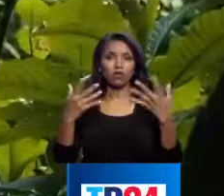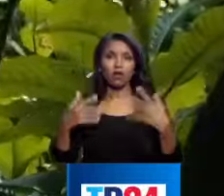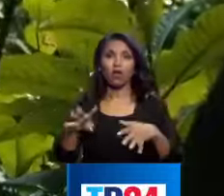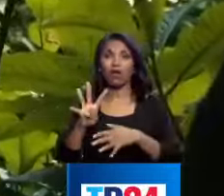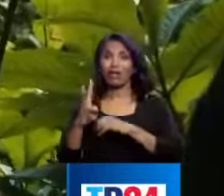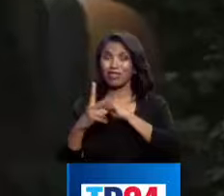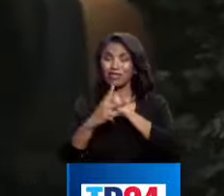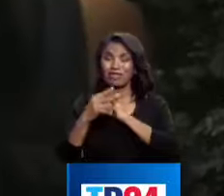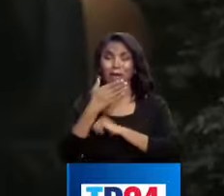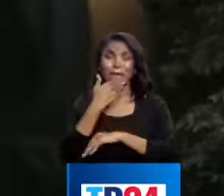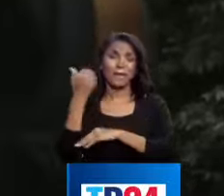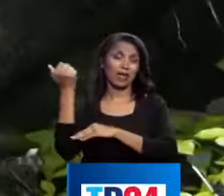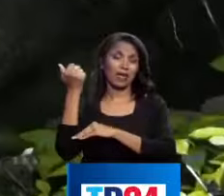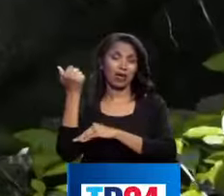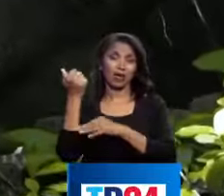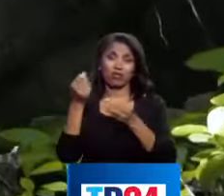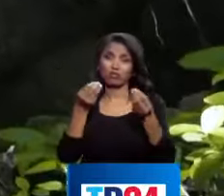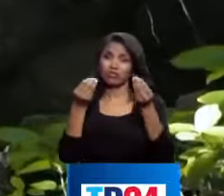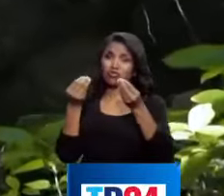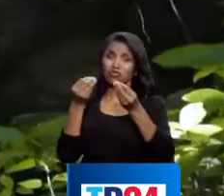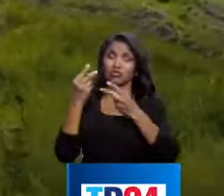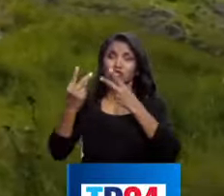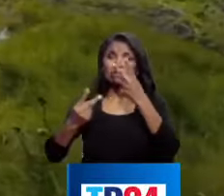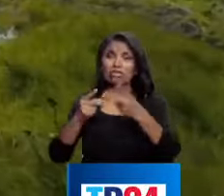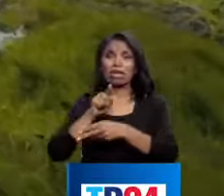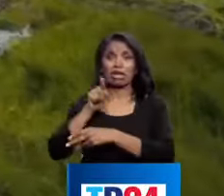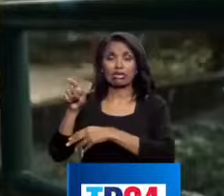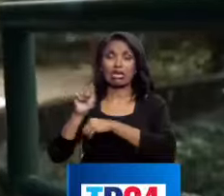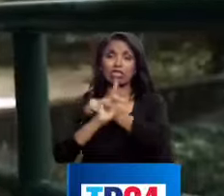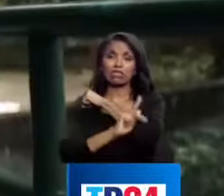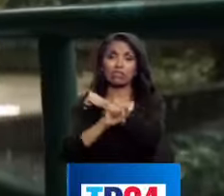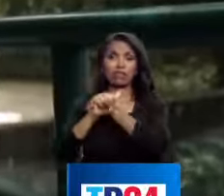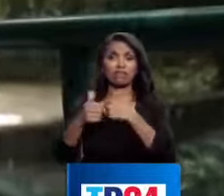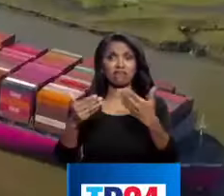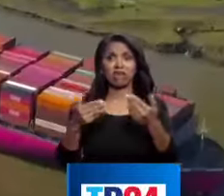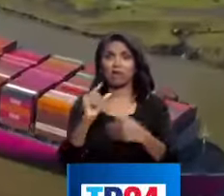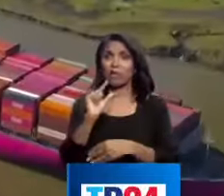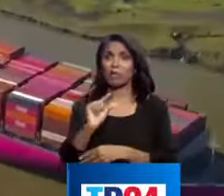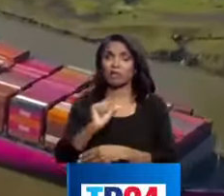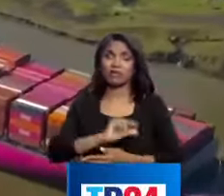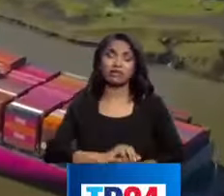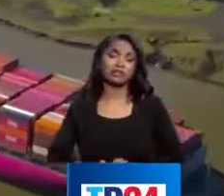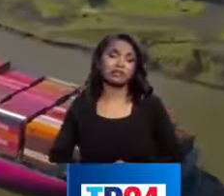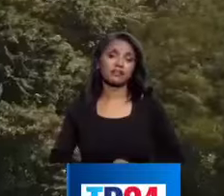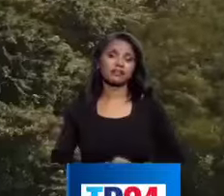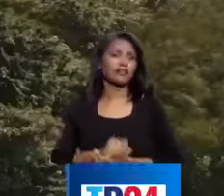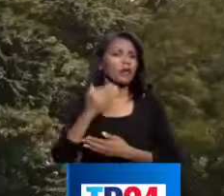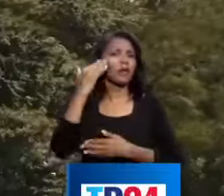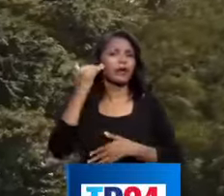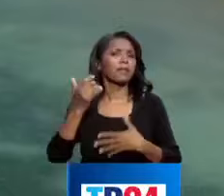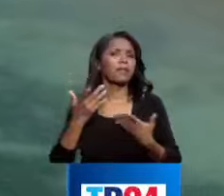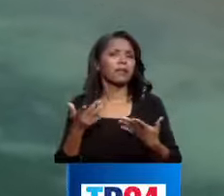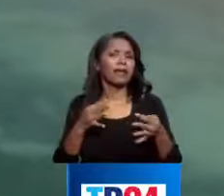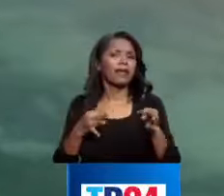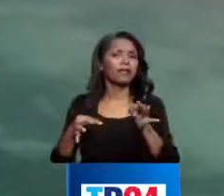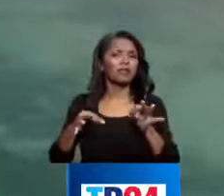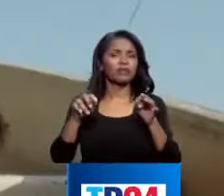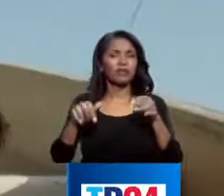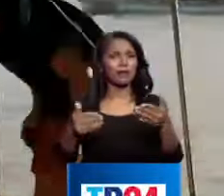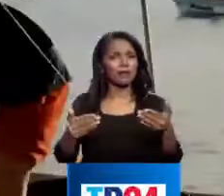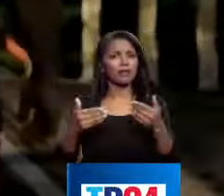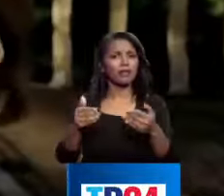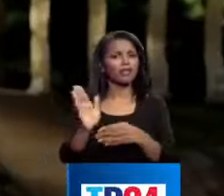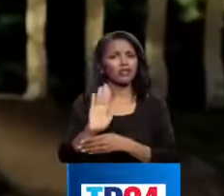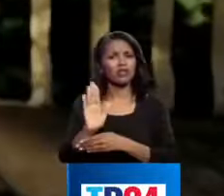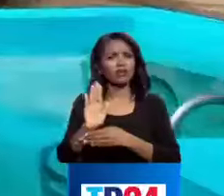cuatro veces en la cantidad de turistas que entran a sus países anualmente. ¿A qué se debe que el turismo en Panamá